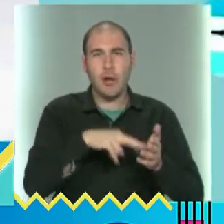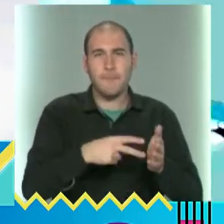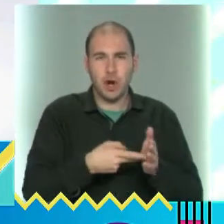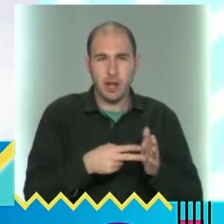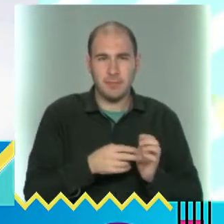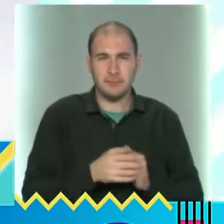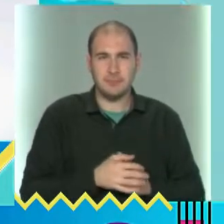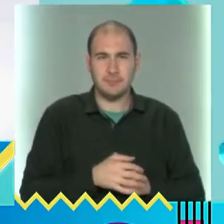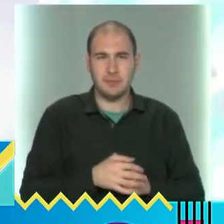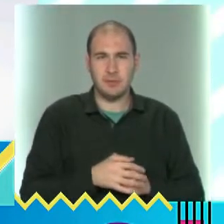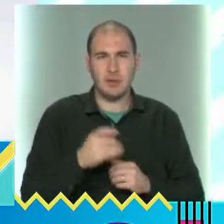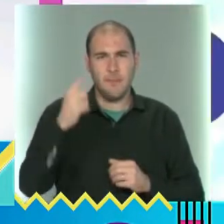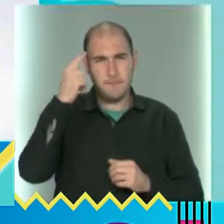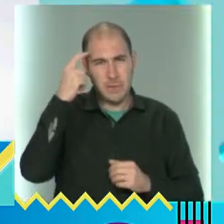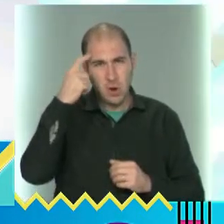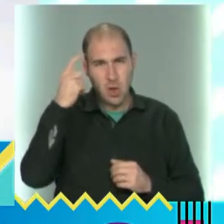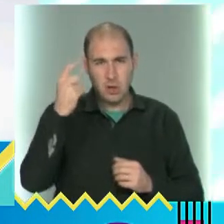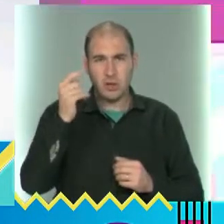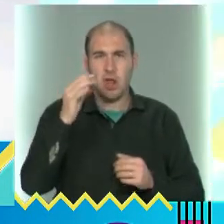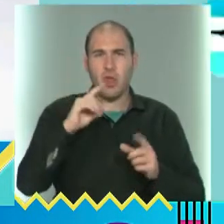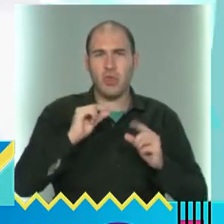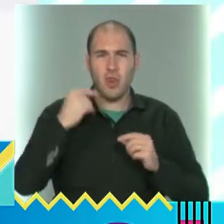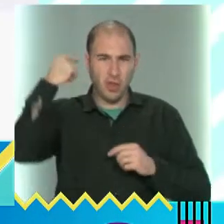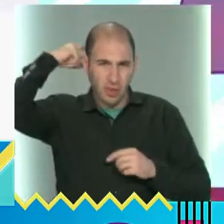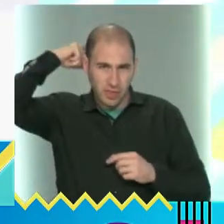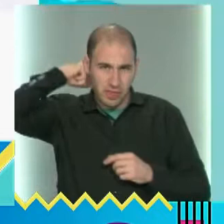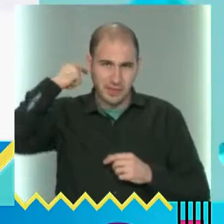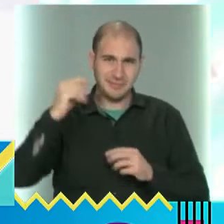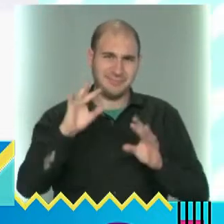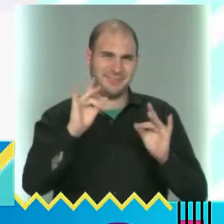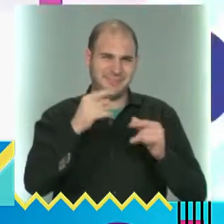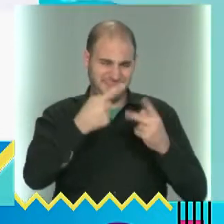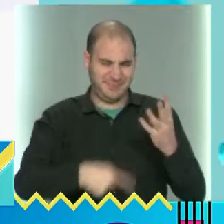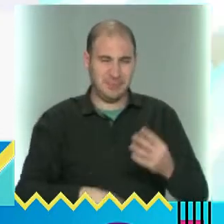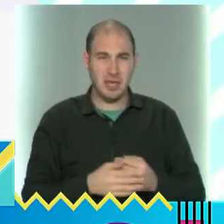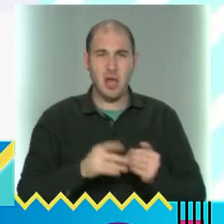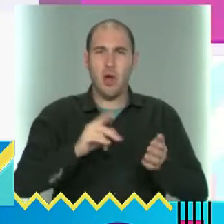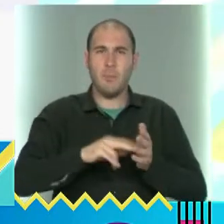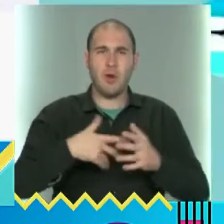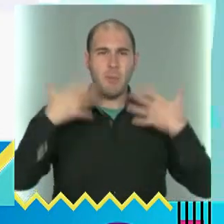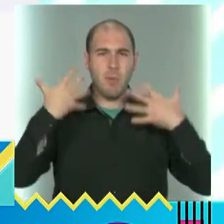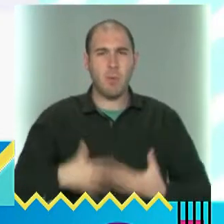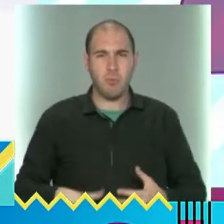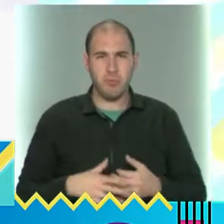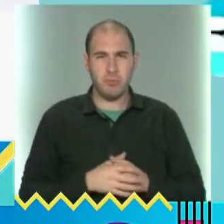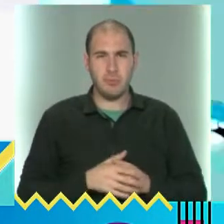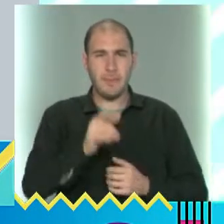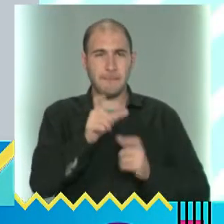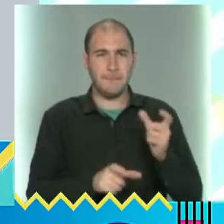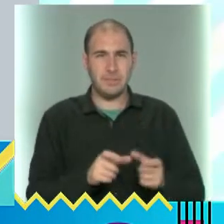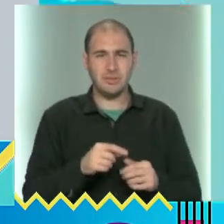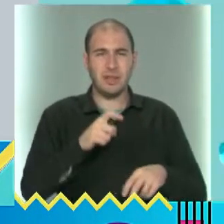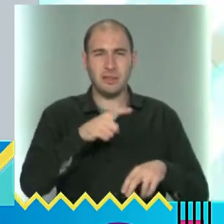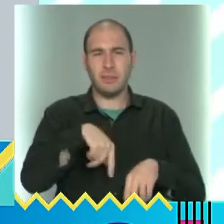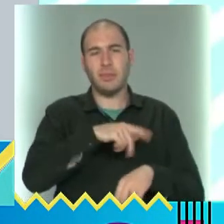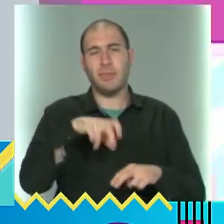problemas neurológicos, dolores del nervio ciático, etcétera, problemas traumatológicos, ¿no? Para una persona que está mucho